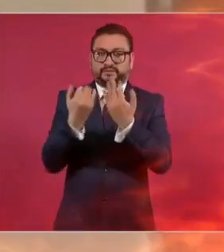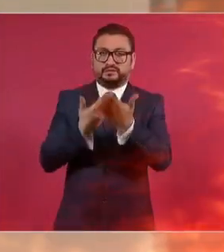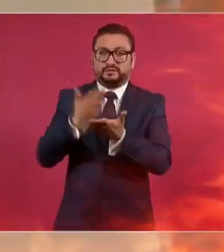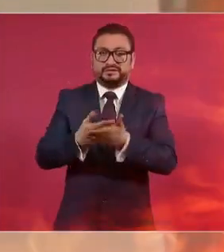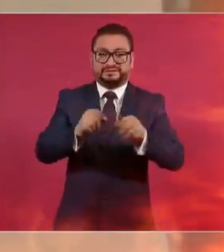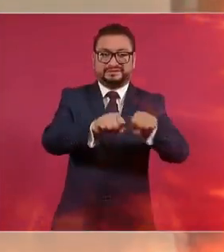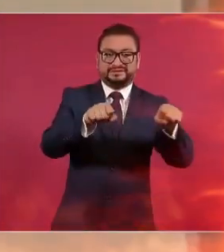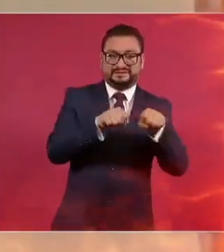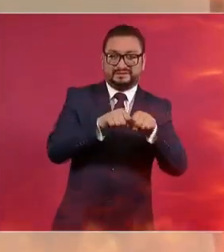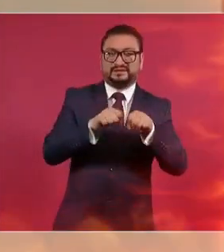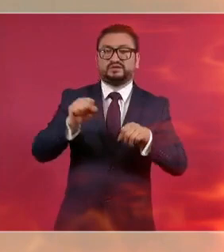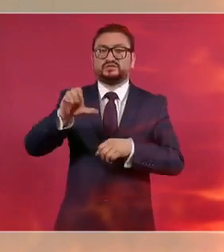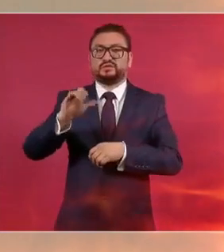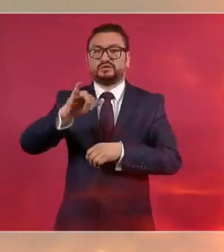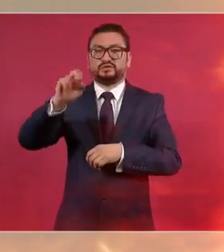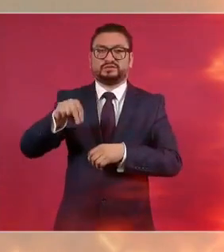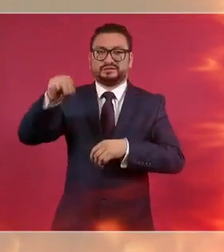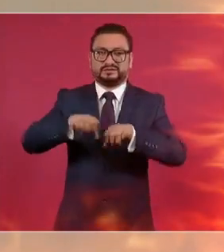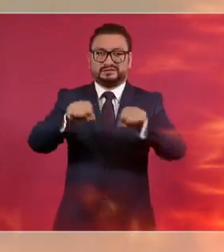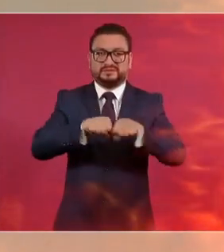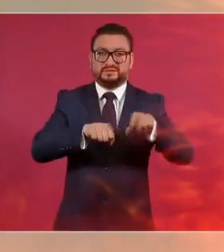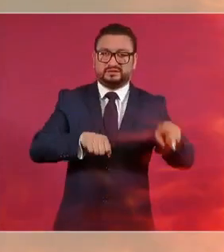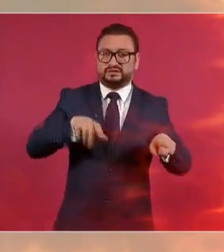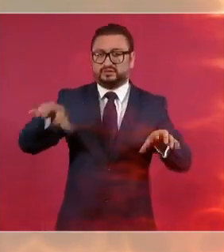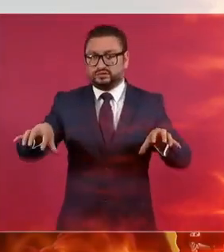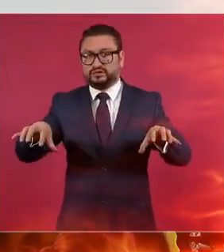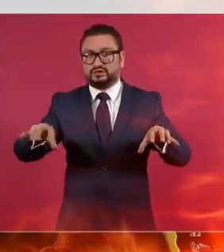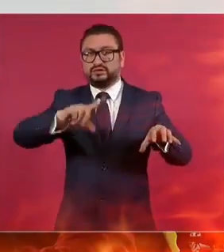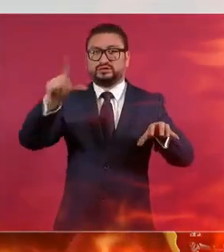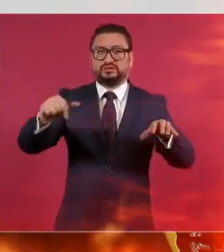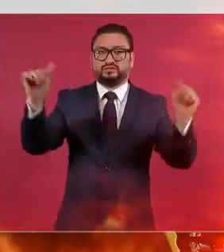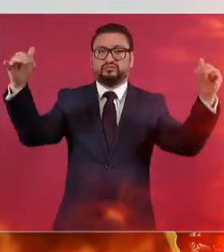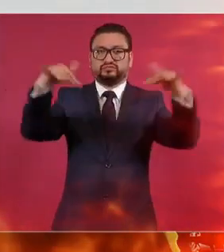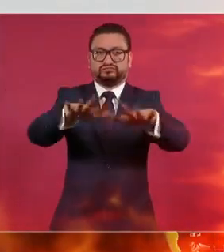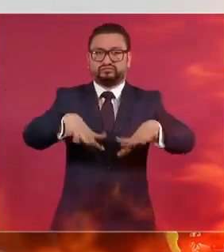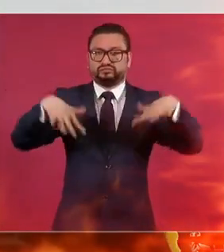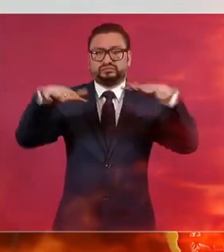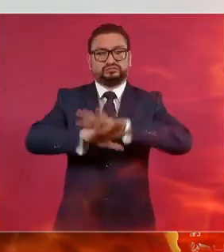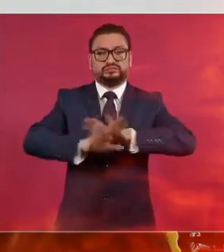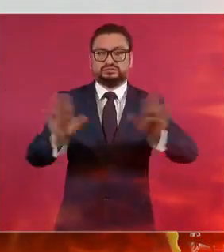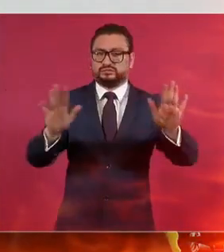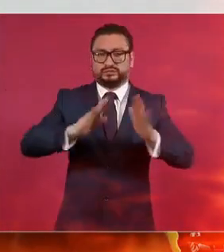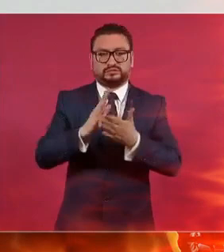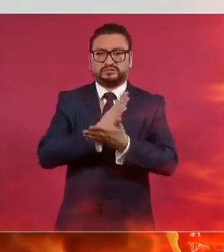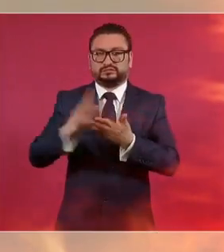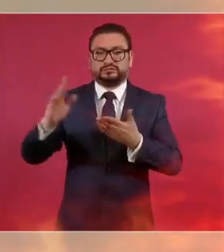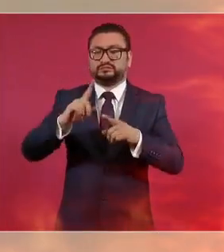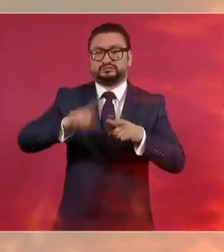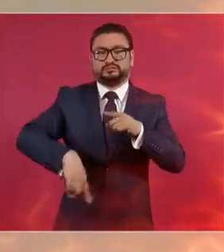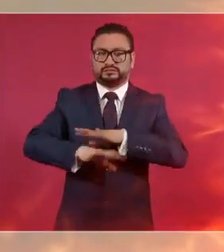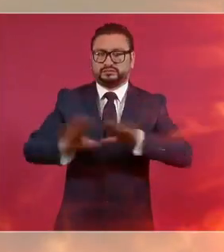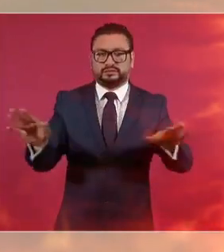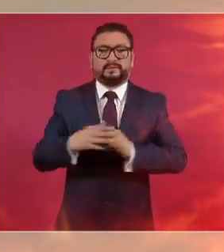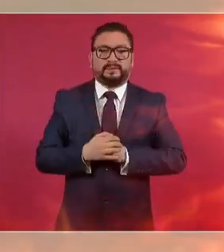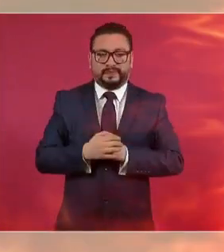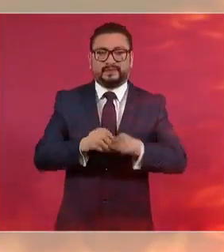esto, ¿no? Y ya con eso la gente lo identifica, este es el de la secta. Bueno, luego el Tribunal Electoral del Poder Judicial de la Federación va a